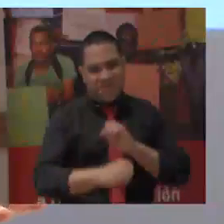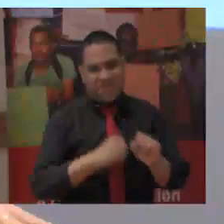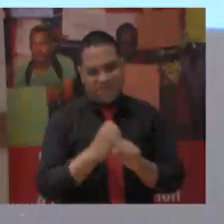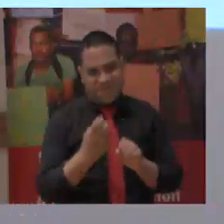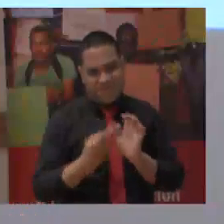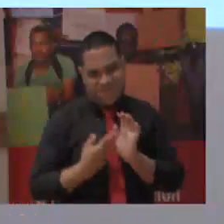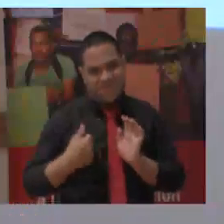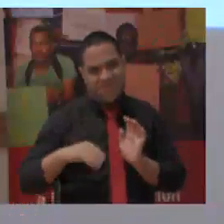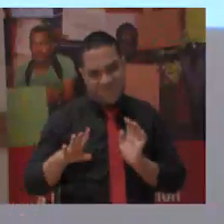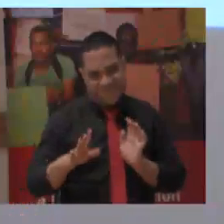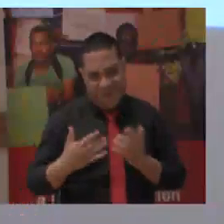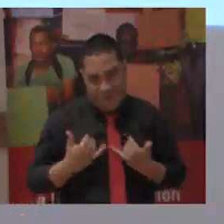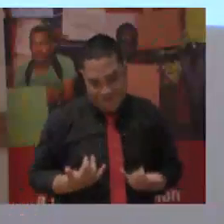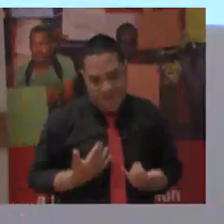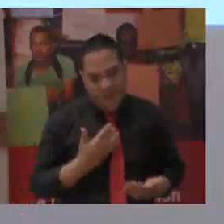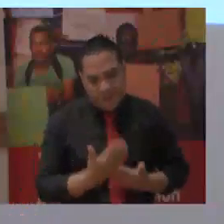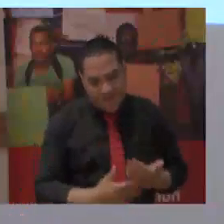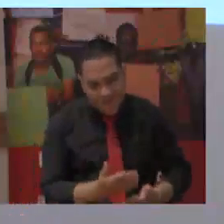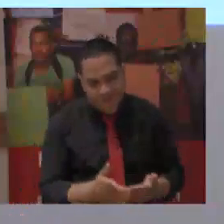de reintegración.